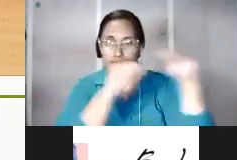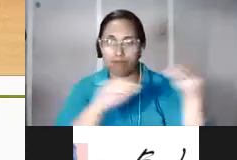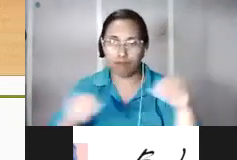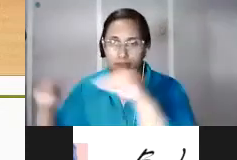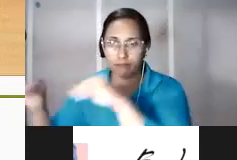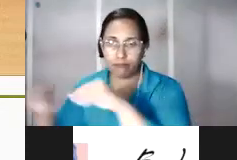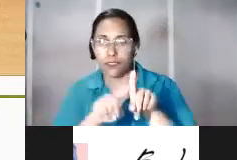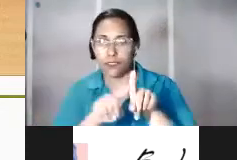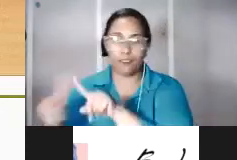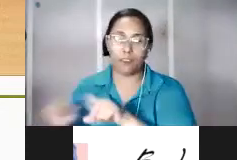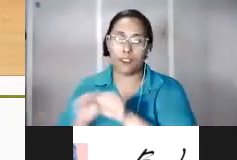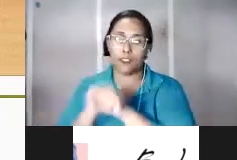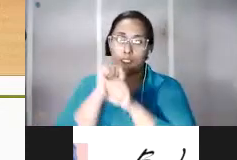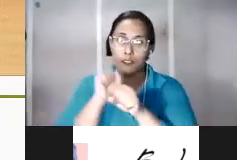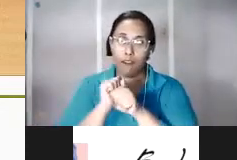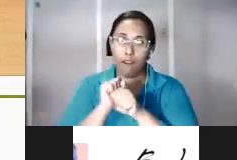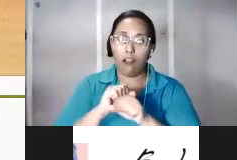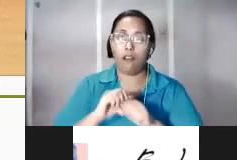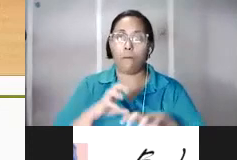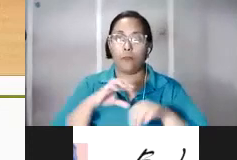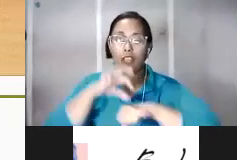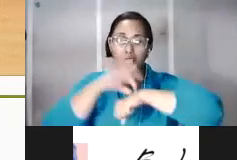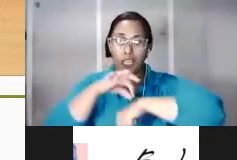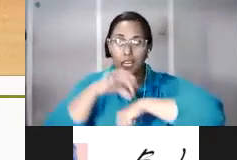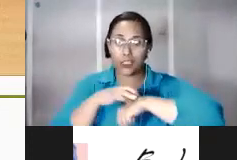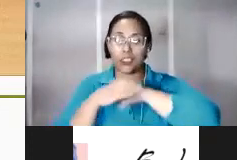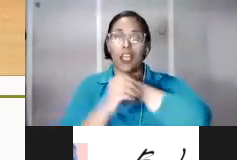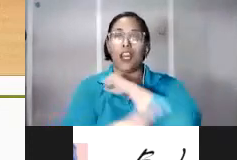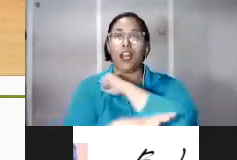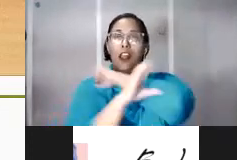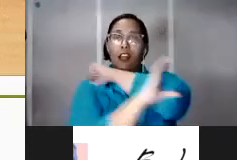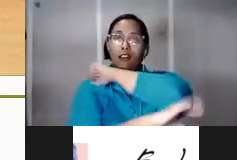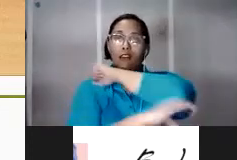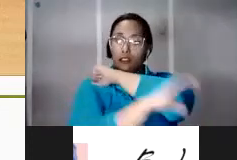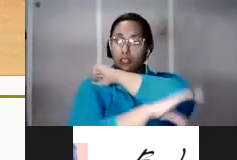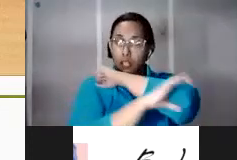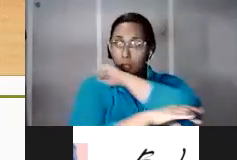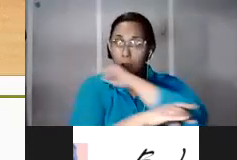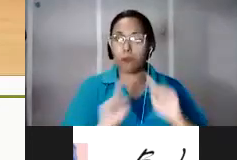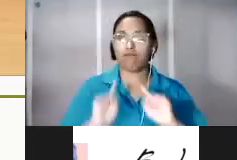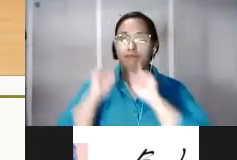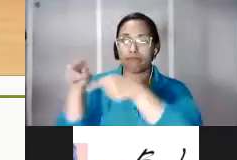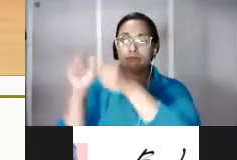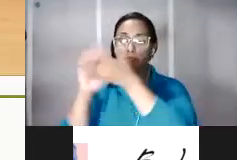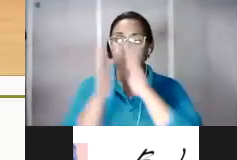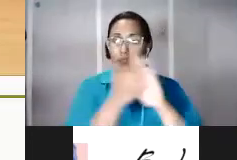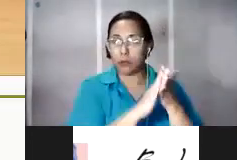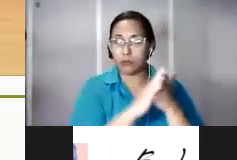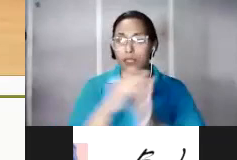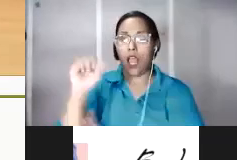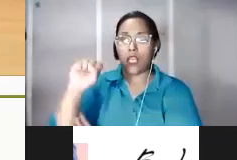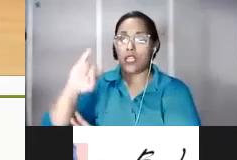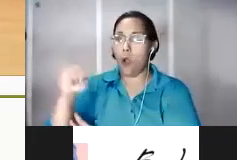trabajadores agrícolas del campo a las ciudades. San Juan no fue la